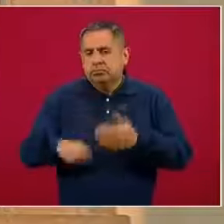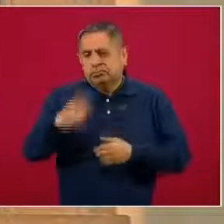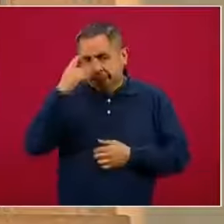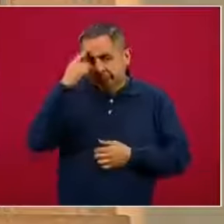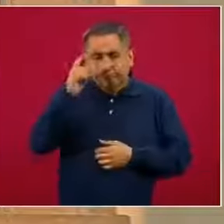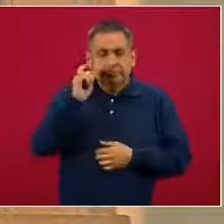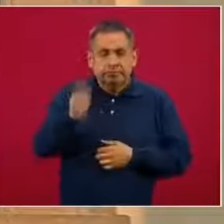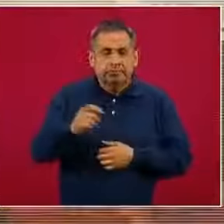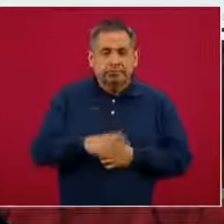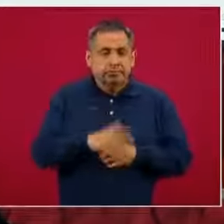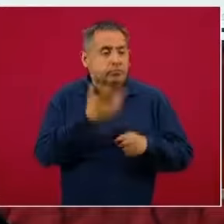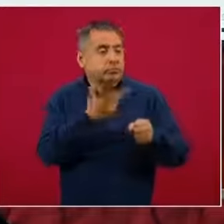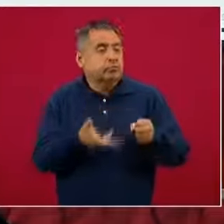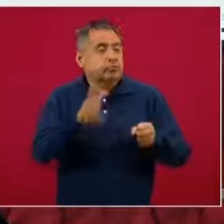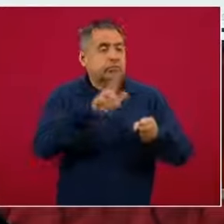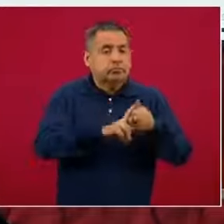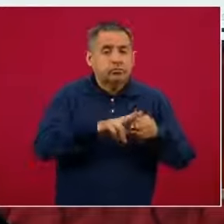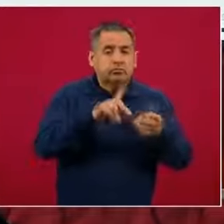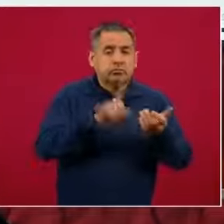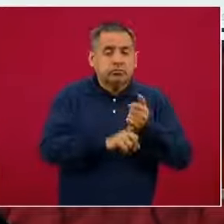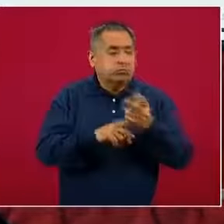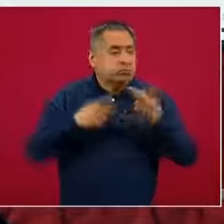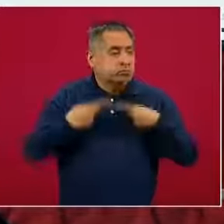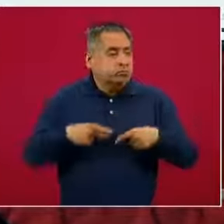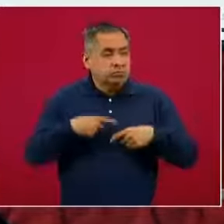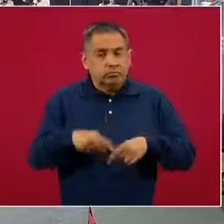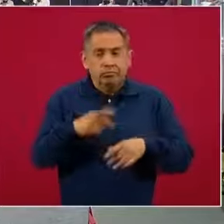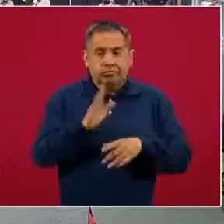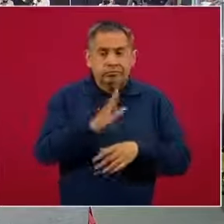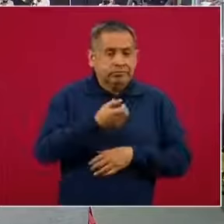sido los hospitales de convalecientes, que es los